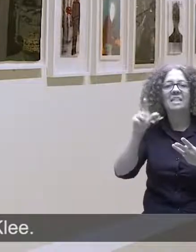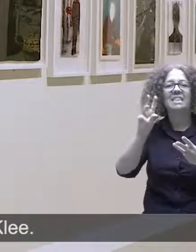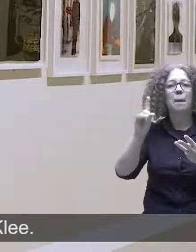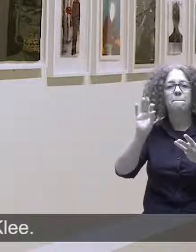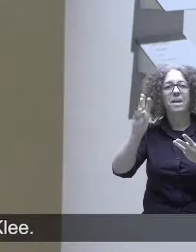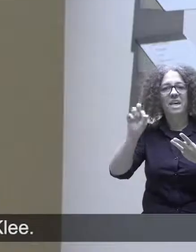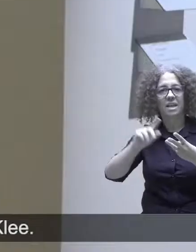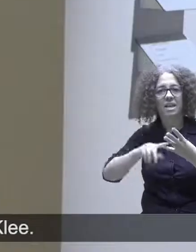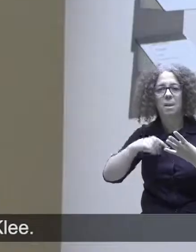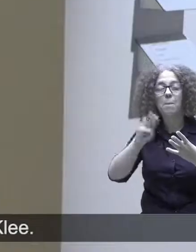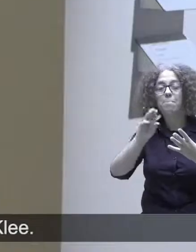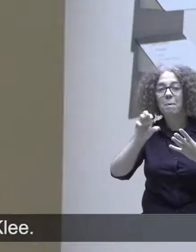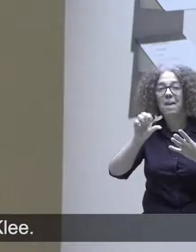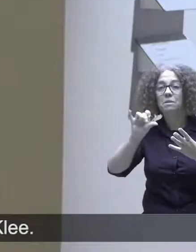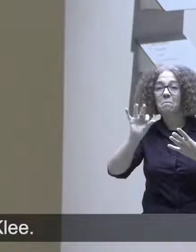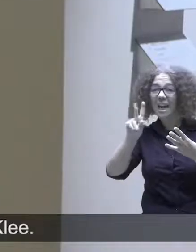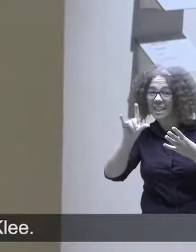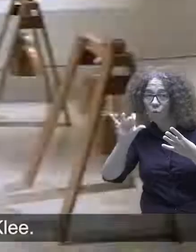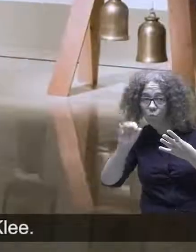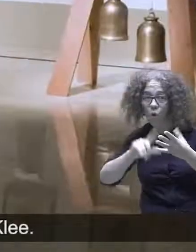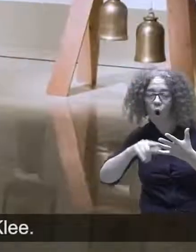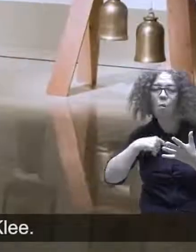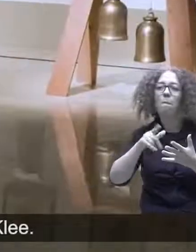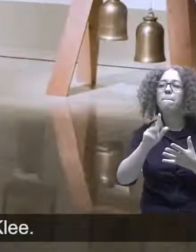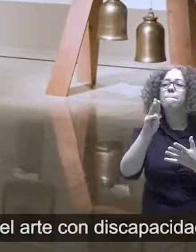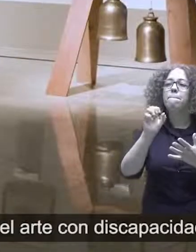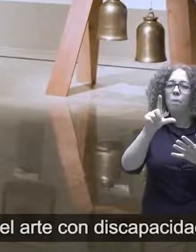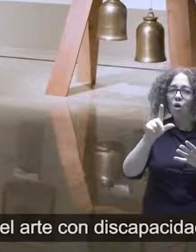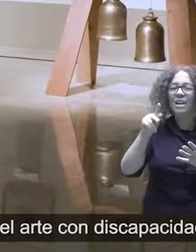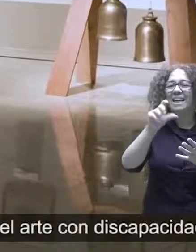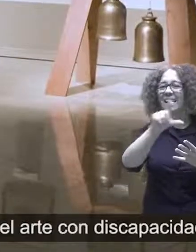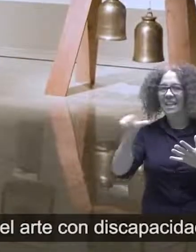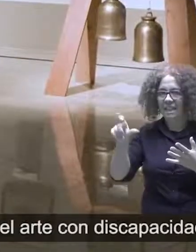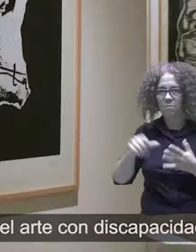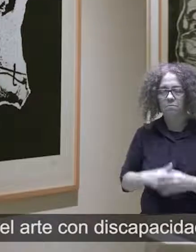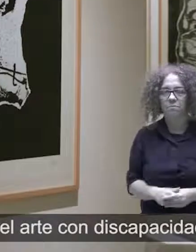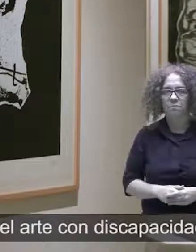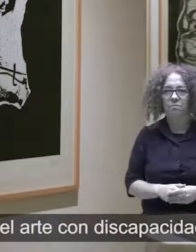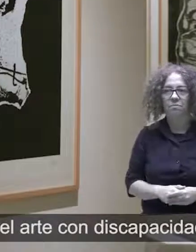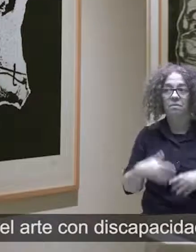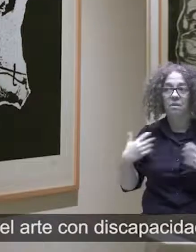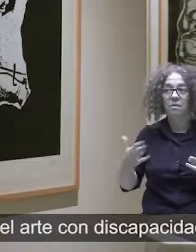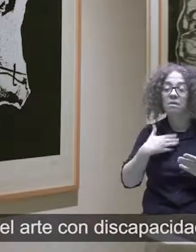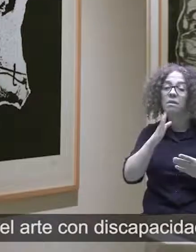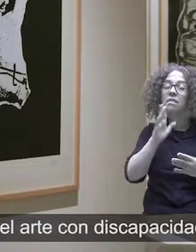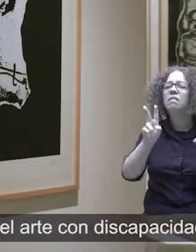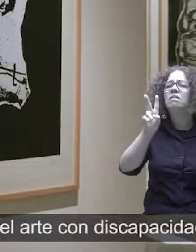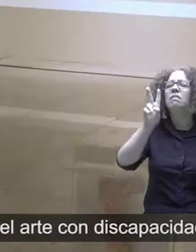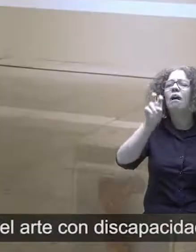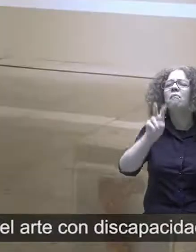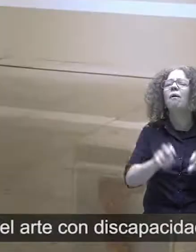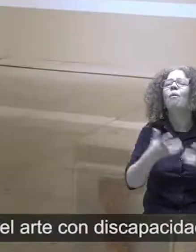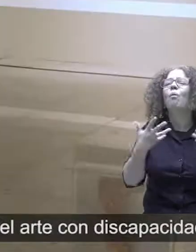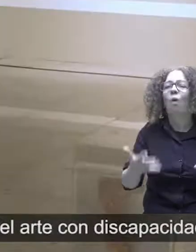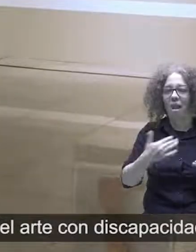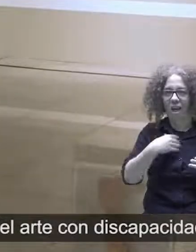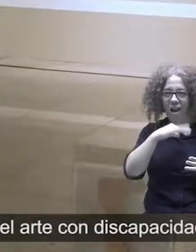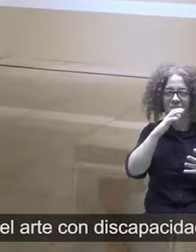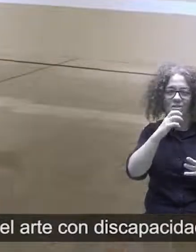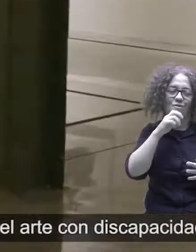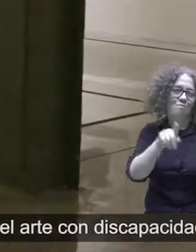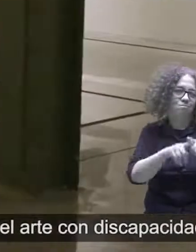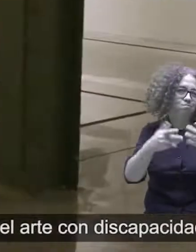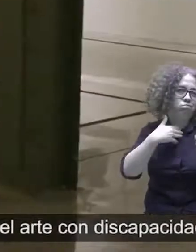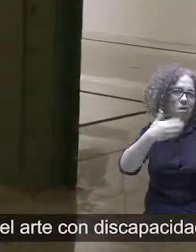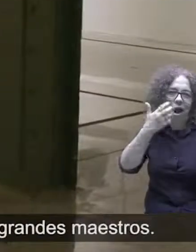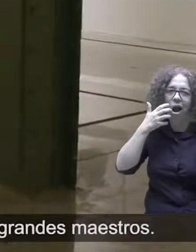Eusebio Sempere, Pepe Espaliu o Paul Klee. La temática de esta edición de la Bienal es grandes genios del arte